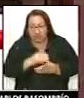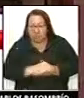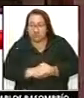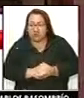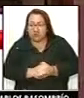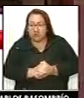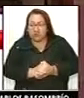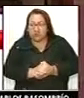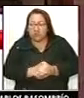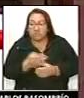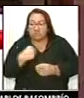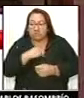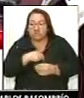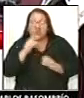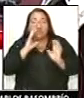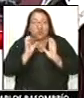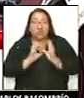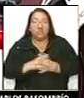Nosotros, por ejemplo,